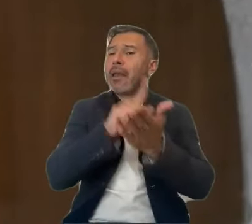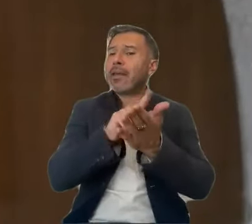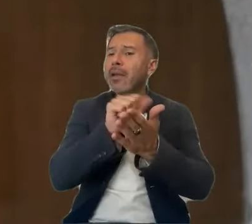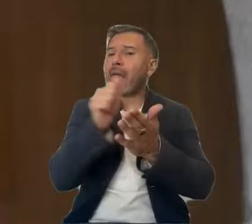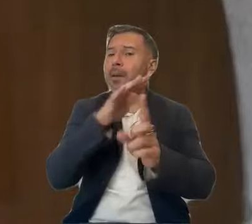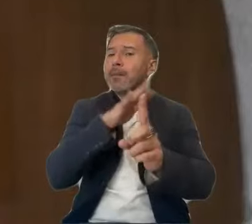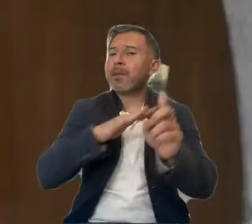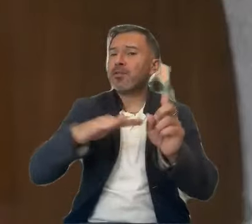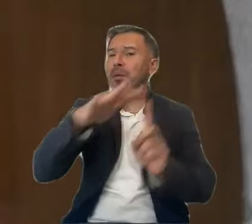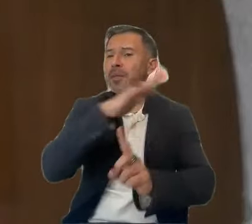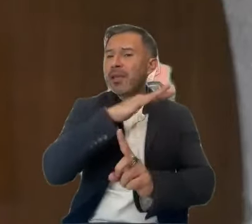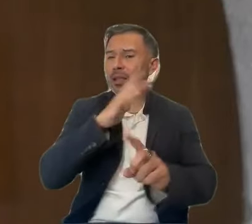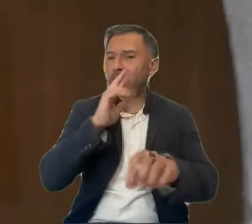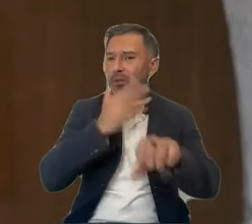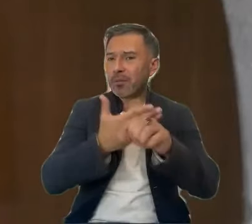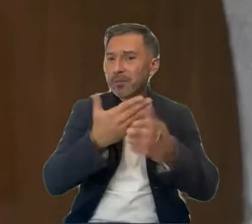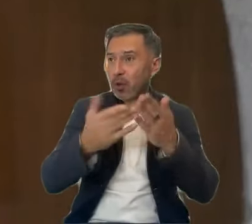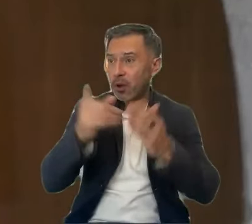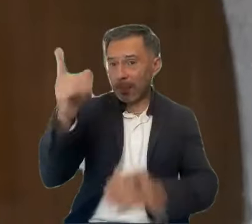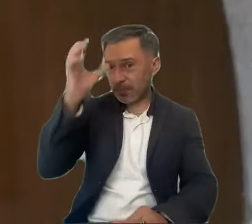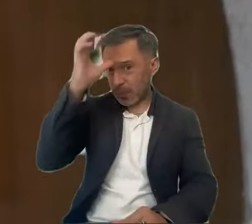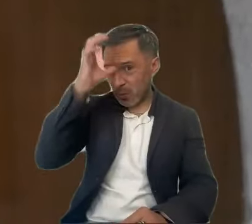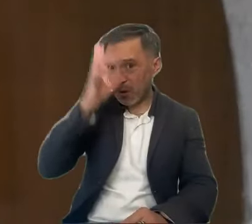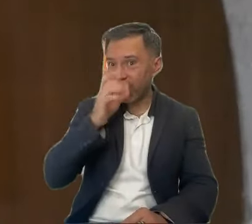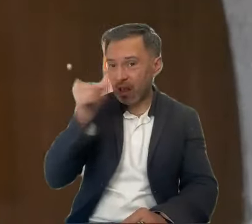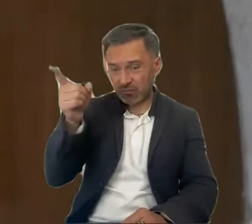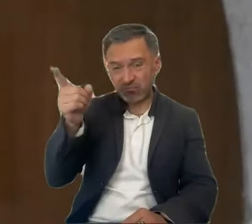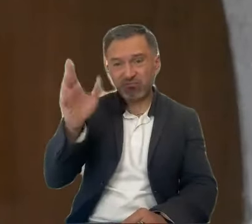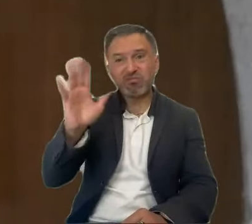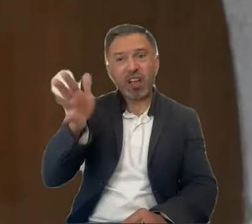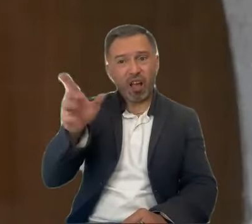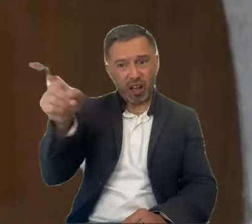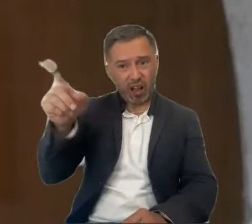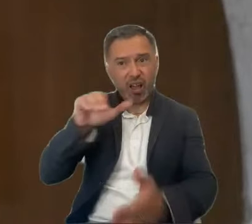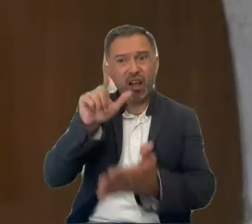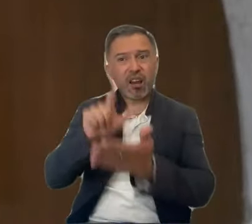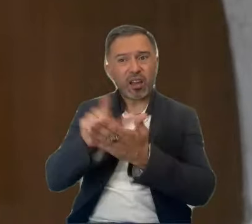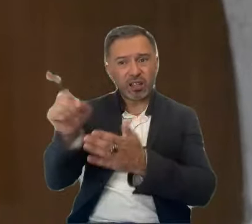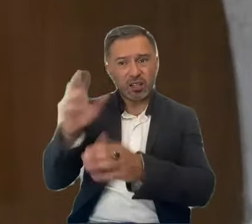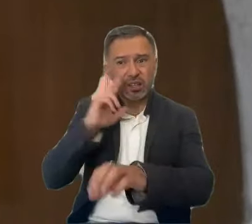Coahuila tiene su ley de responsabilidad ambiental, que se publicó en 2020.